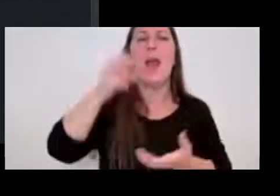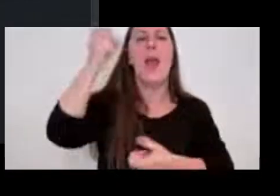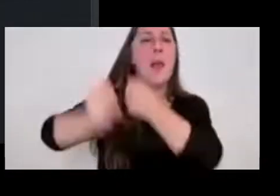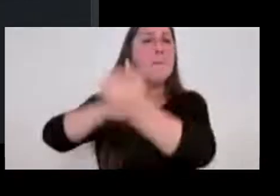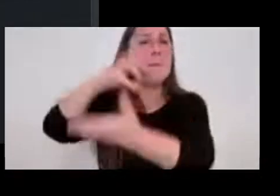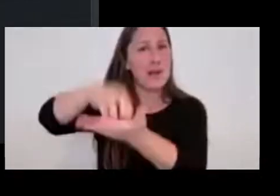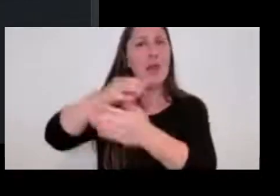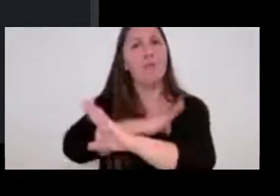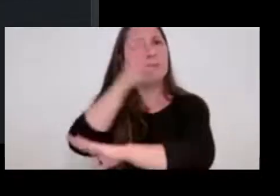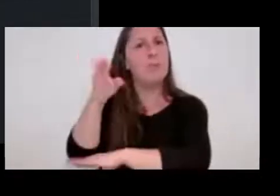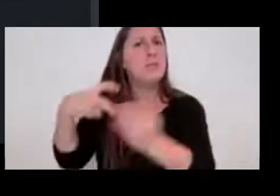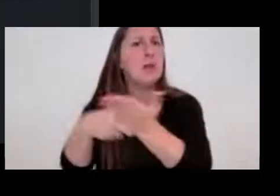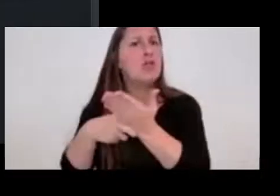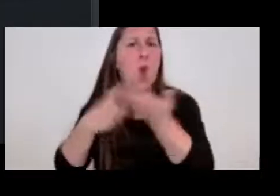inspección.